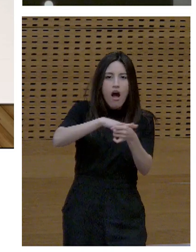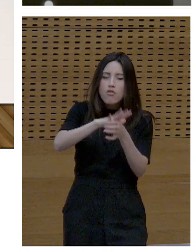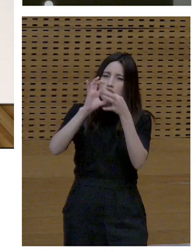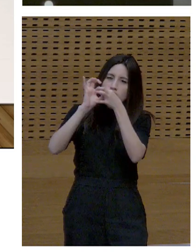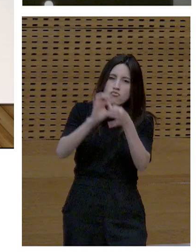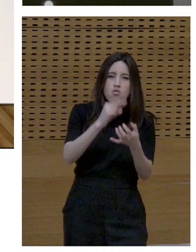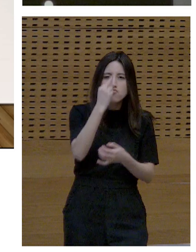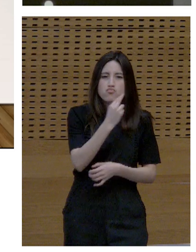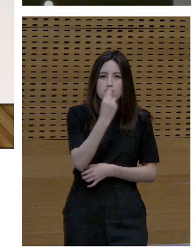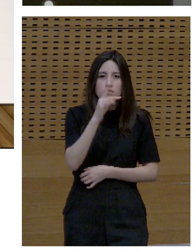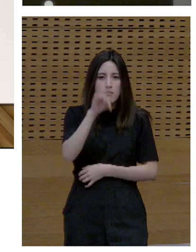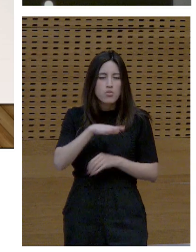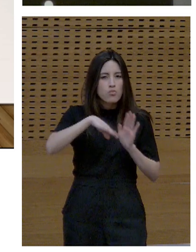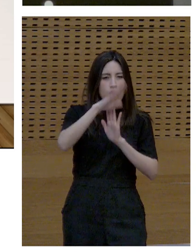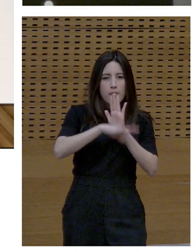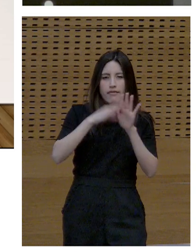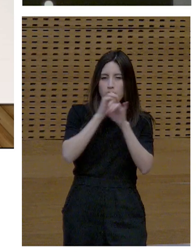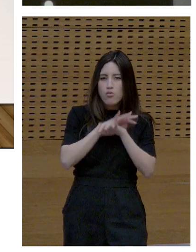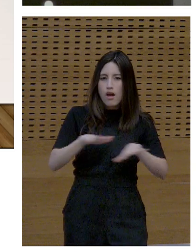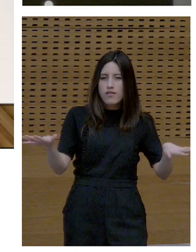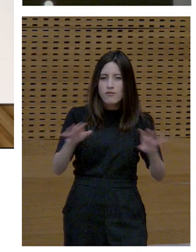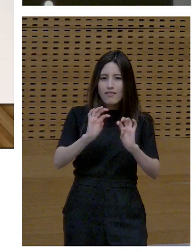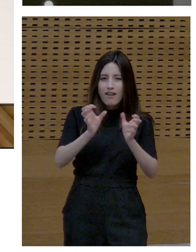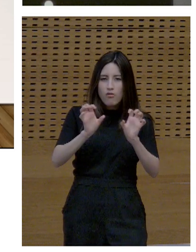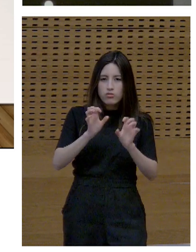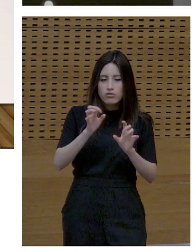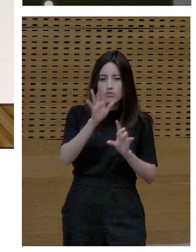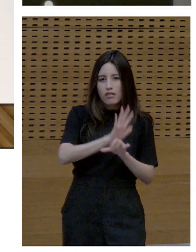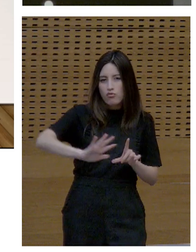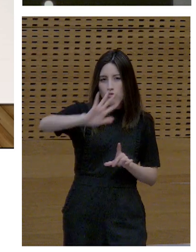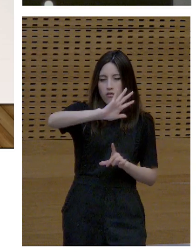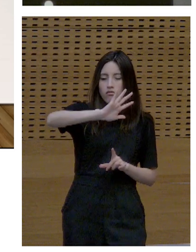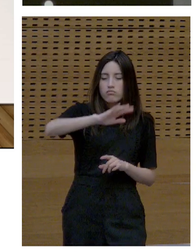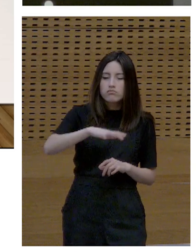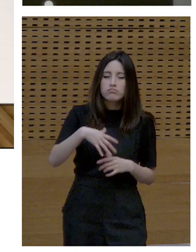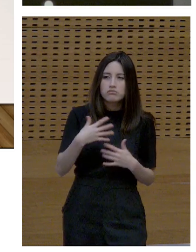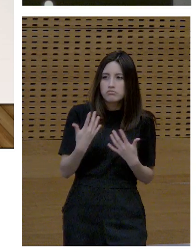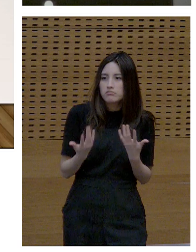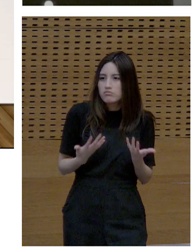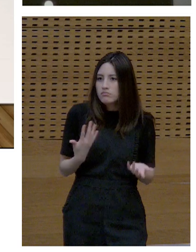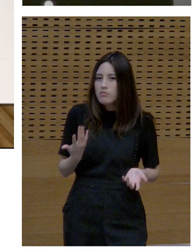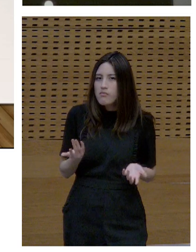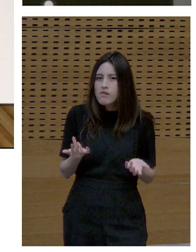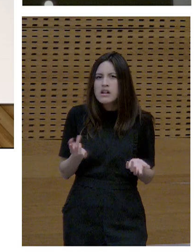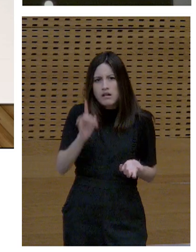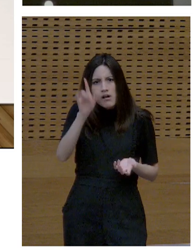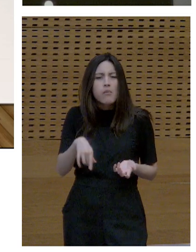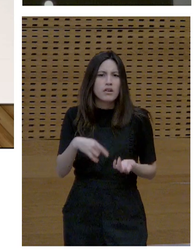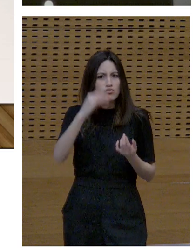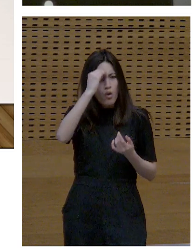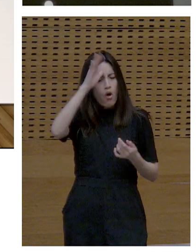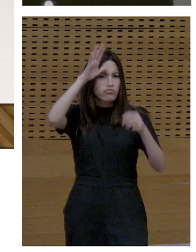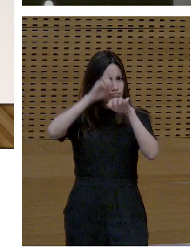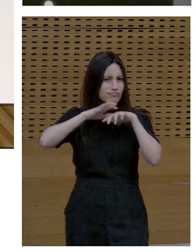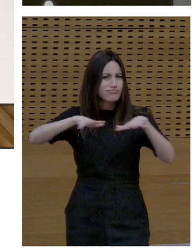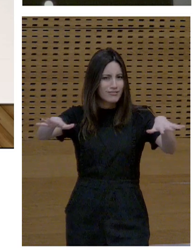programa divulgativo en Radio Nacional, en fin, le gustaba mucho transmitir y entonces